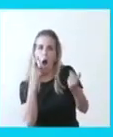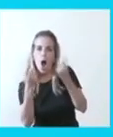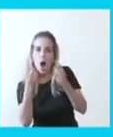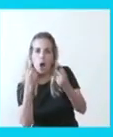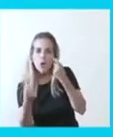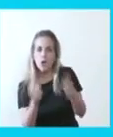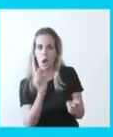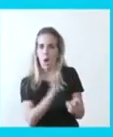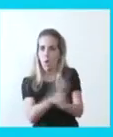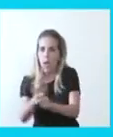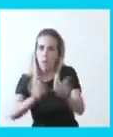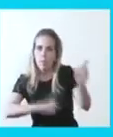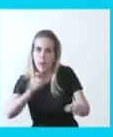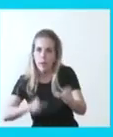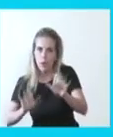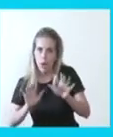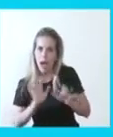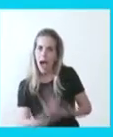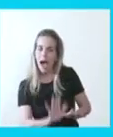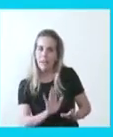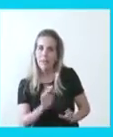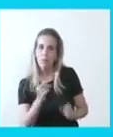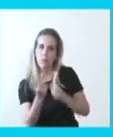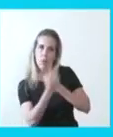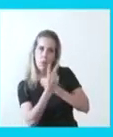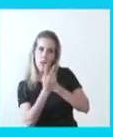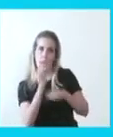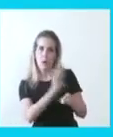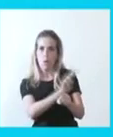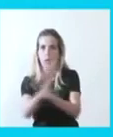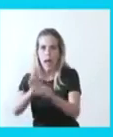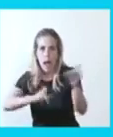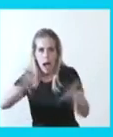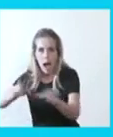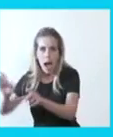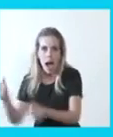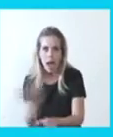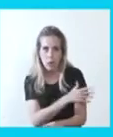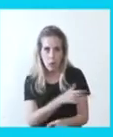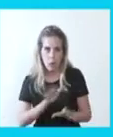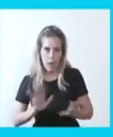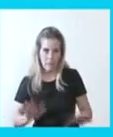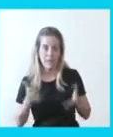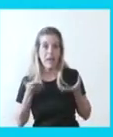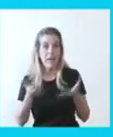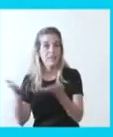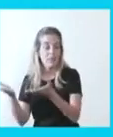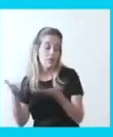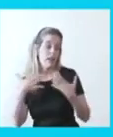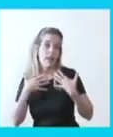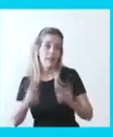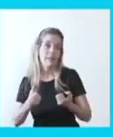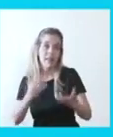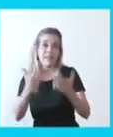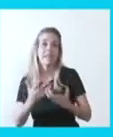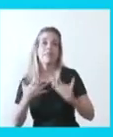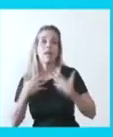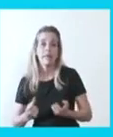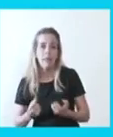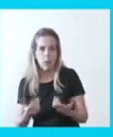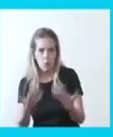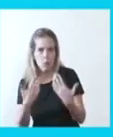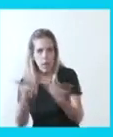vamos a tener un crecimiento del problema paulatino, de tal modo que el servicio sanitario argentino pueda atenderlo,